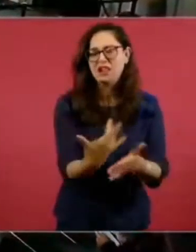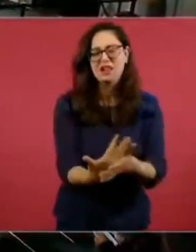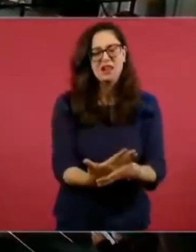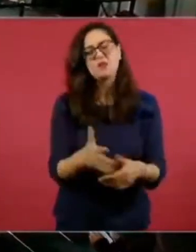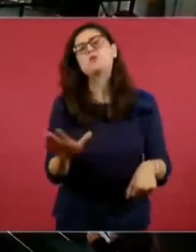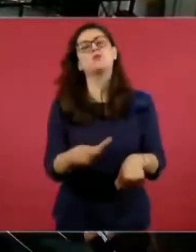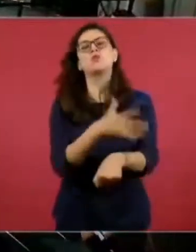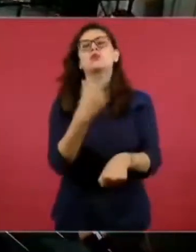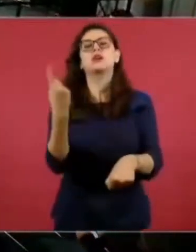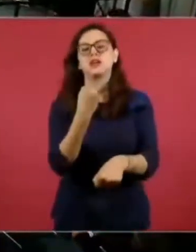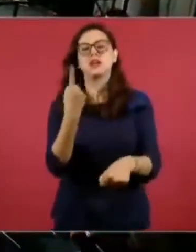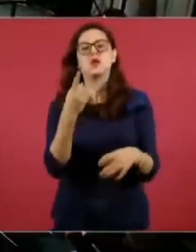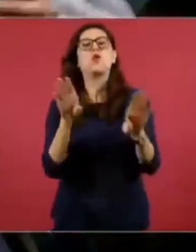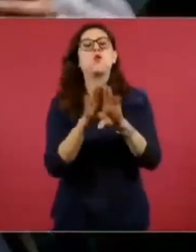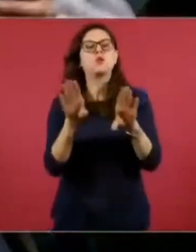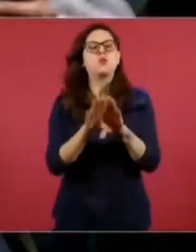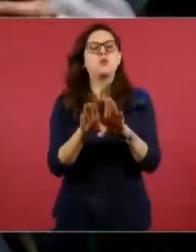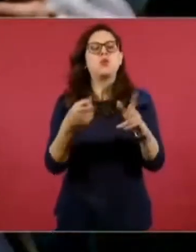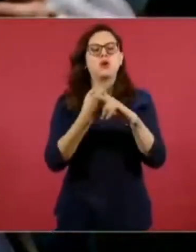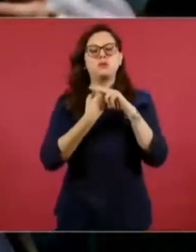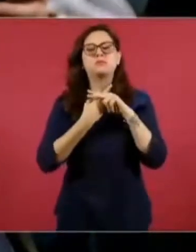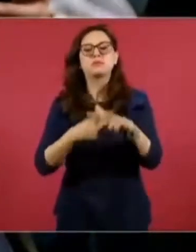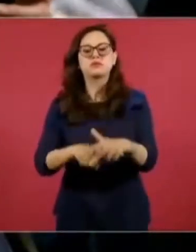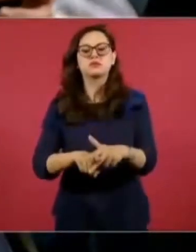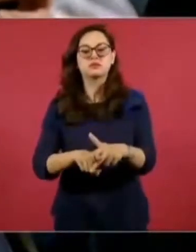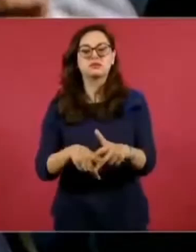Salinas les entregó